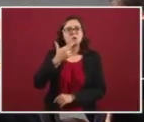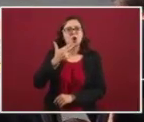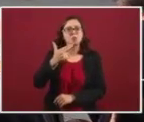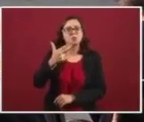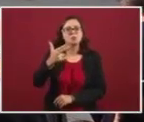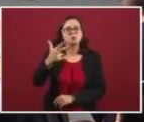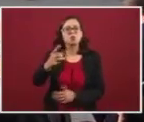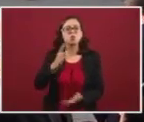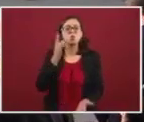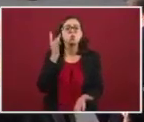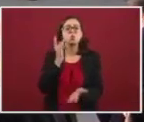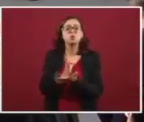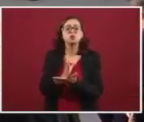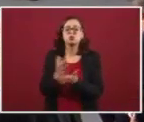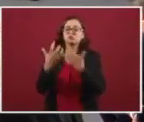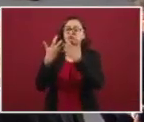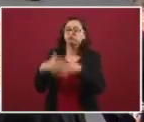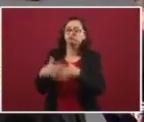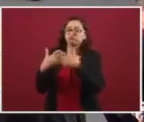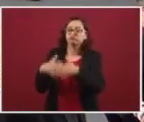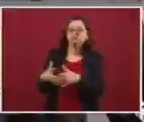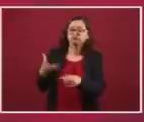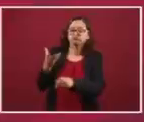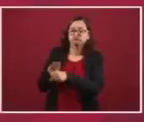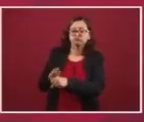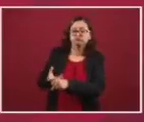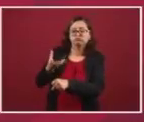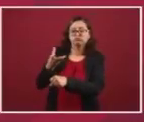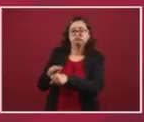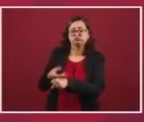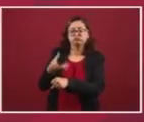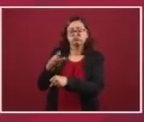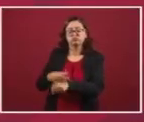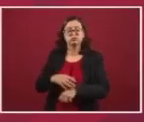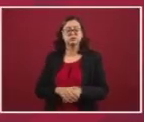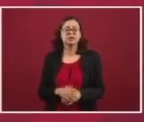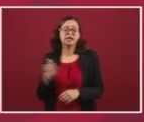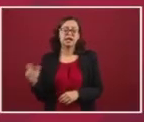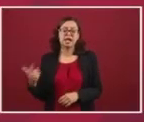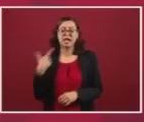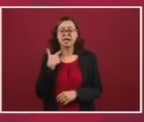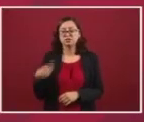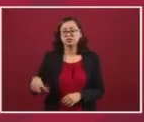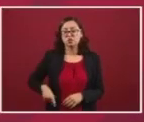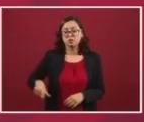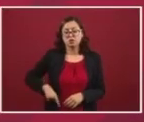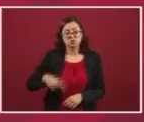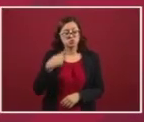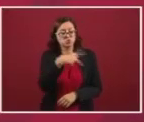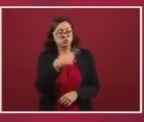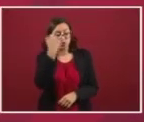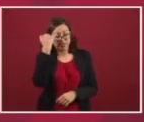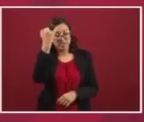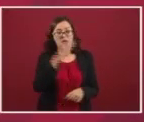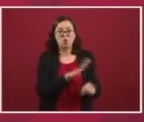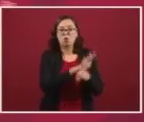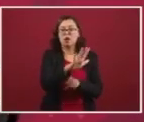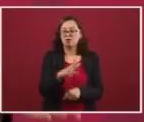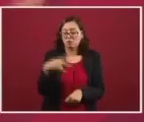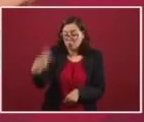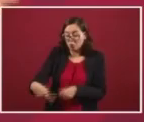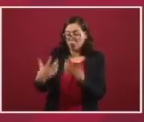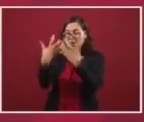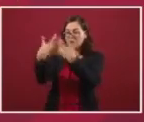el mantenimiento de plantas. ¿Cuál era el plan que tenían anteriormente? Era desaparecer las plantas.